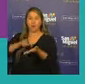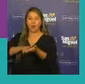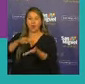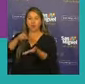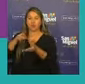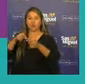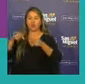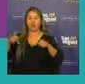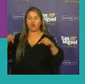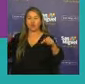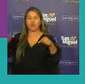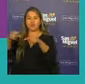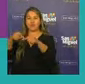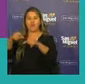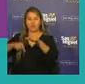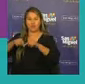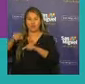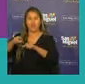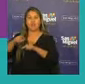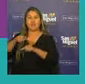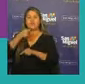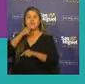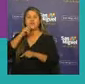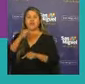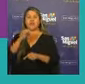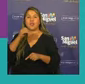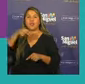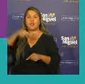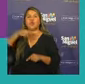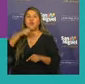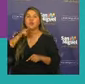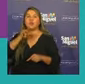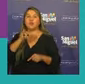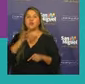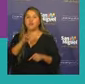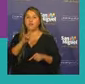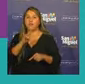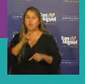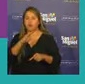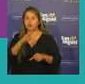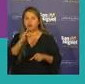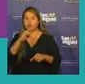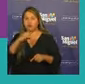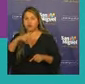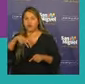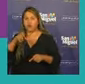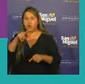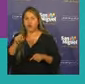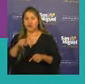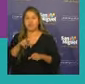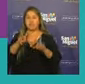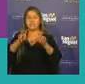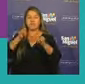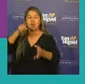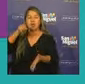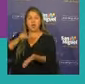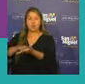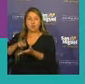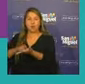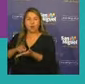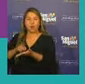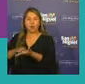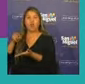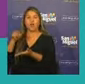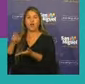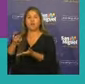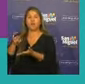las contribuciones que les decimos normalmente, y en estas contribuciones, el aporte de las